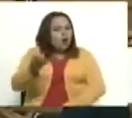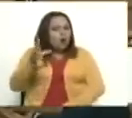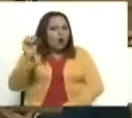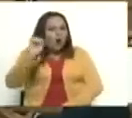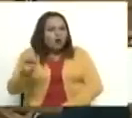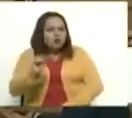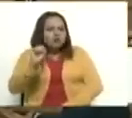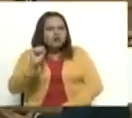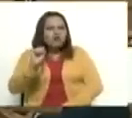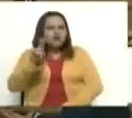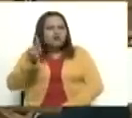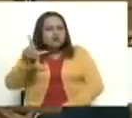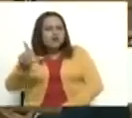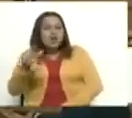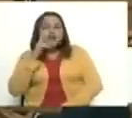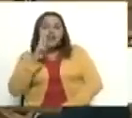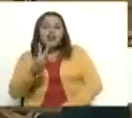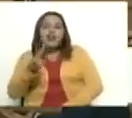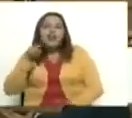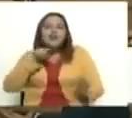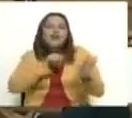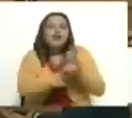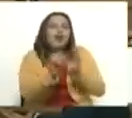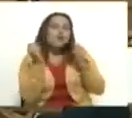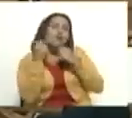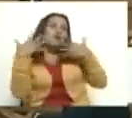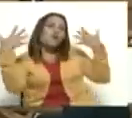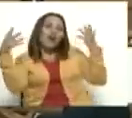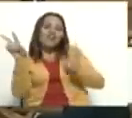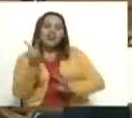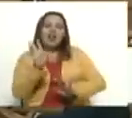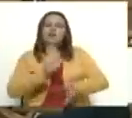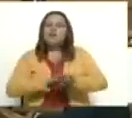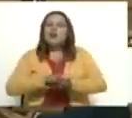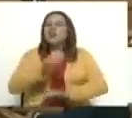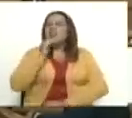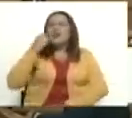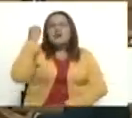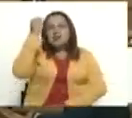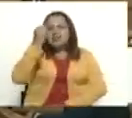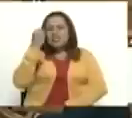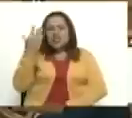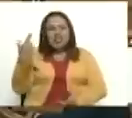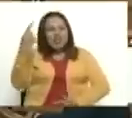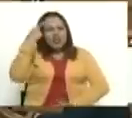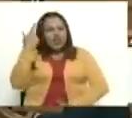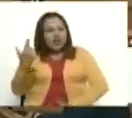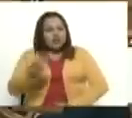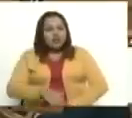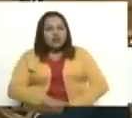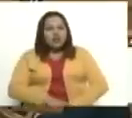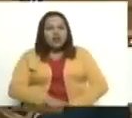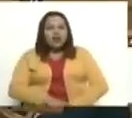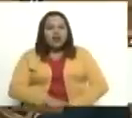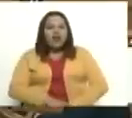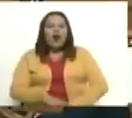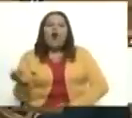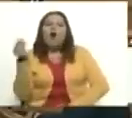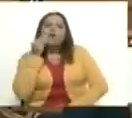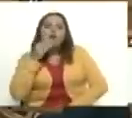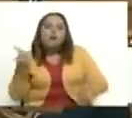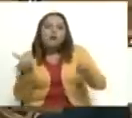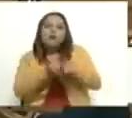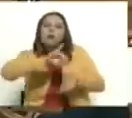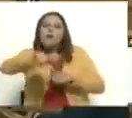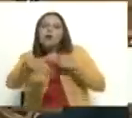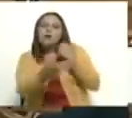veía entrando triunfalmente a Venezuela. Porque ¿quién va a pensar en qué cabeza cabe que un imbécil como Juan Guaidó iba